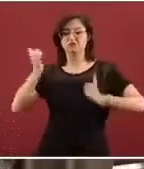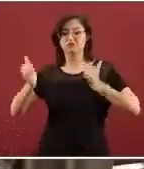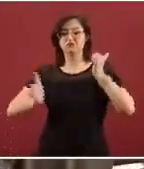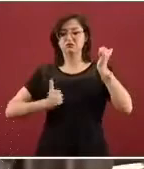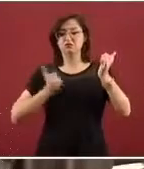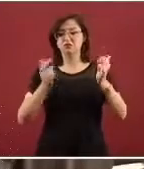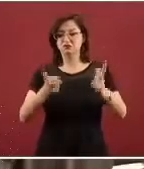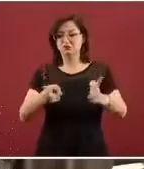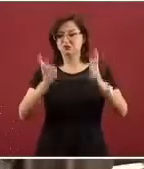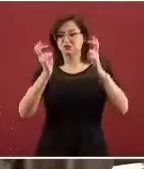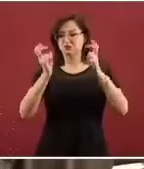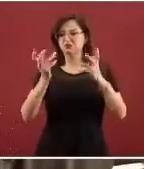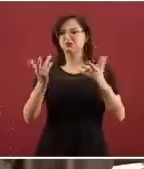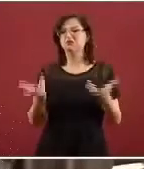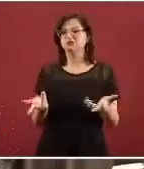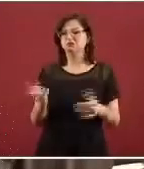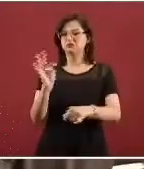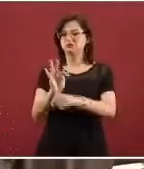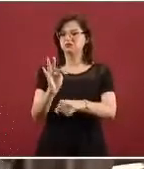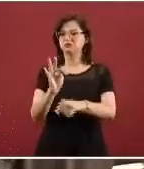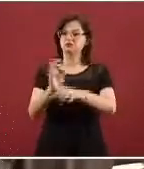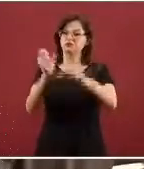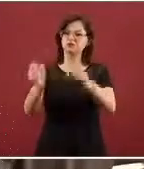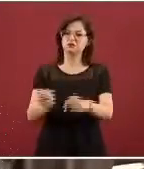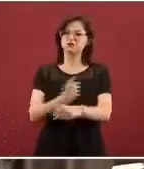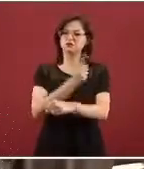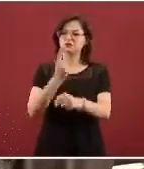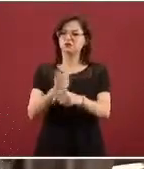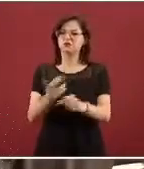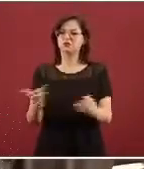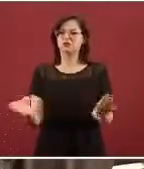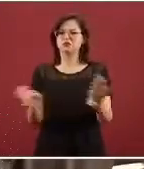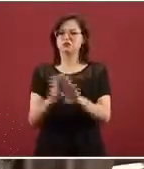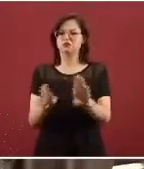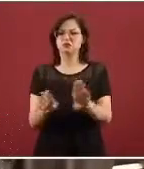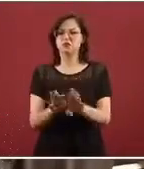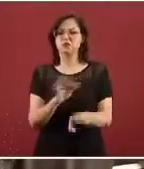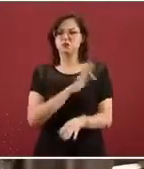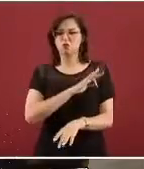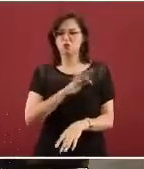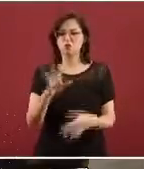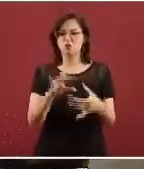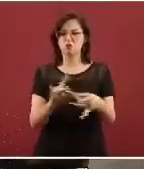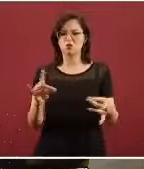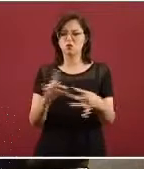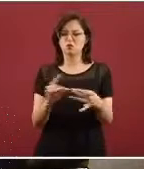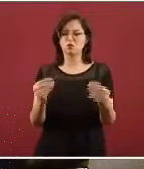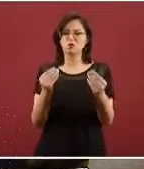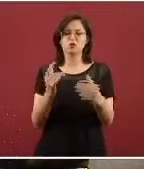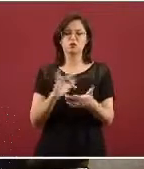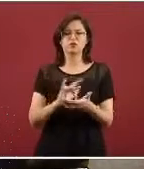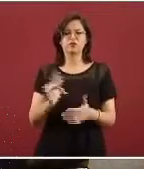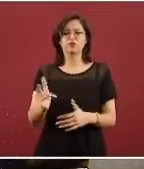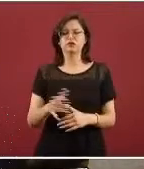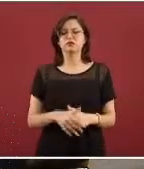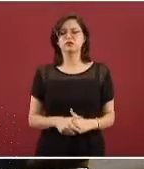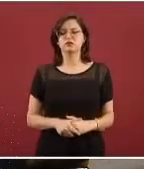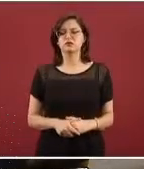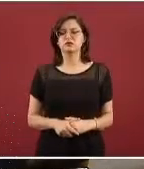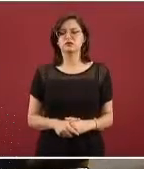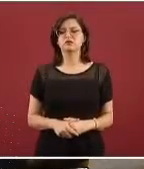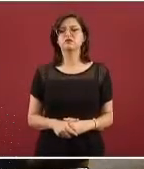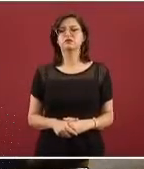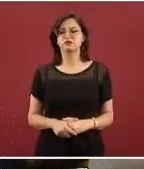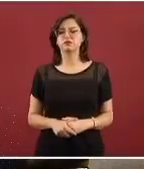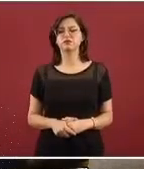En este sentido, ¿cómo van a proteger la seguridad de las personas? Si nos pueden dar a detalle. Muchas gracias. Sí, le contesto